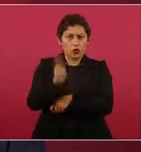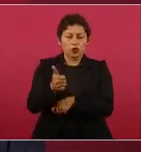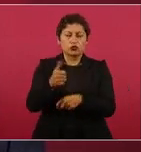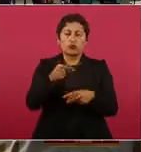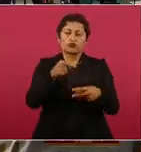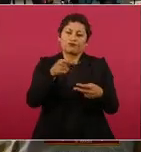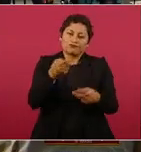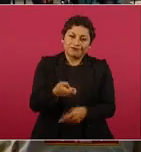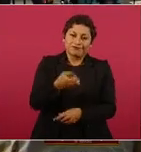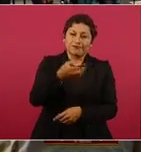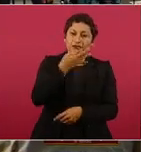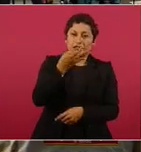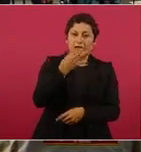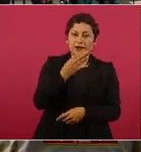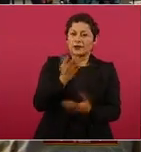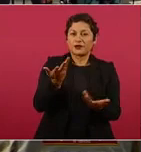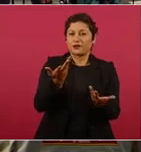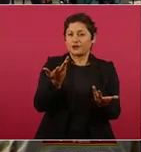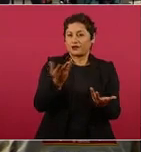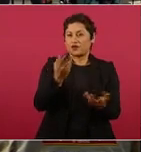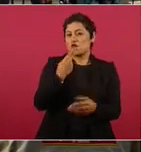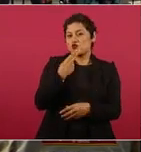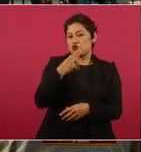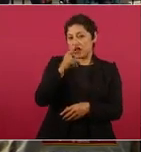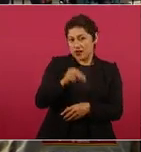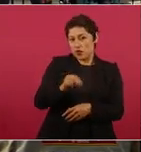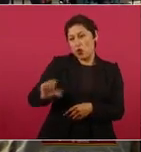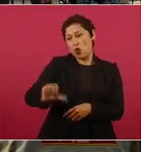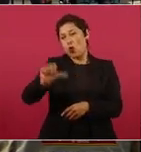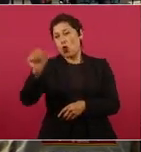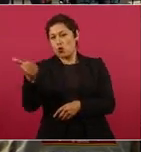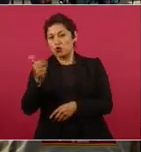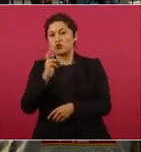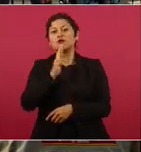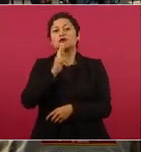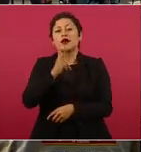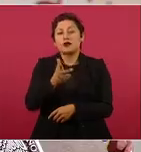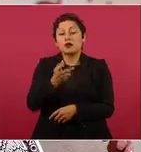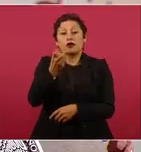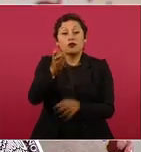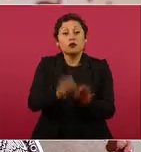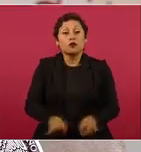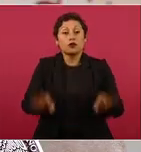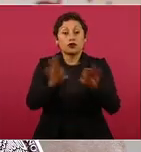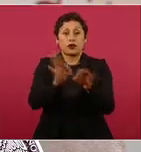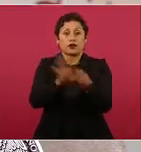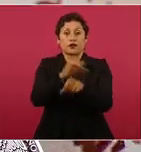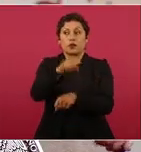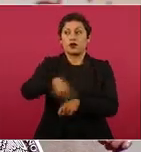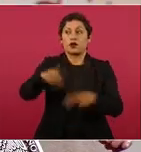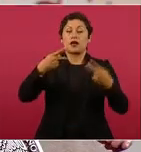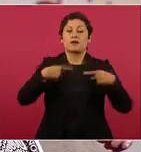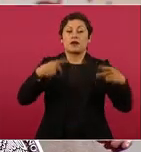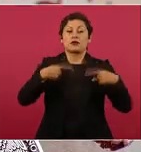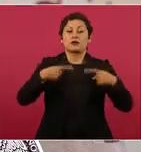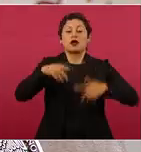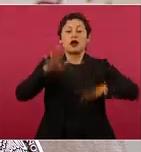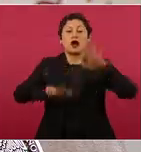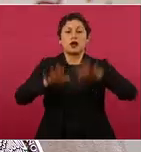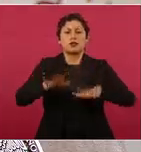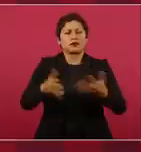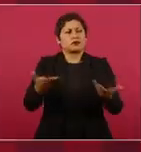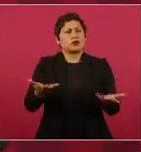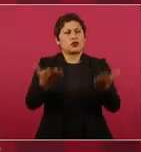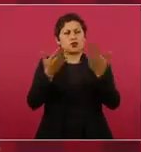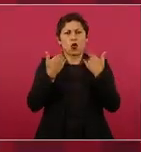alternativas para este tipo de medicamentos. Esto es relevante porque las inquietudes que a veces surgen sobre falta de medicamentos a lo